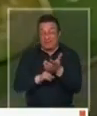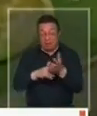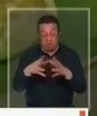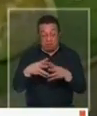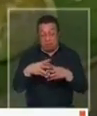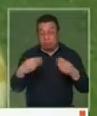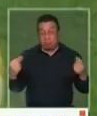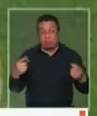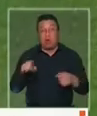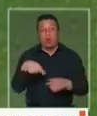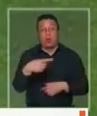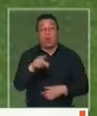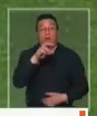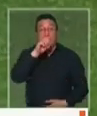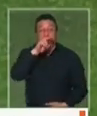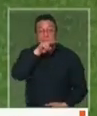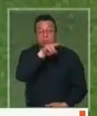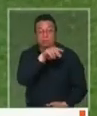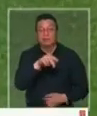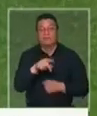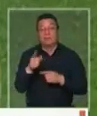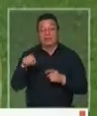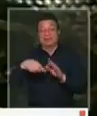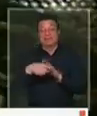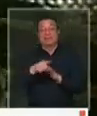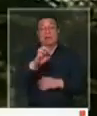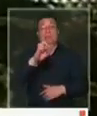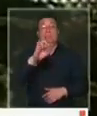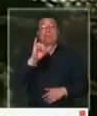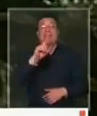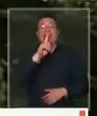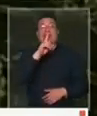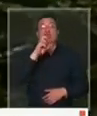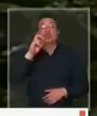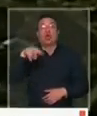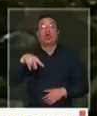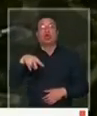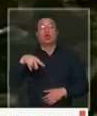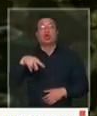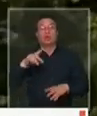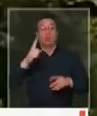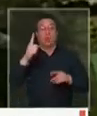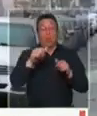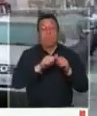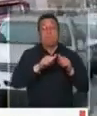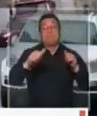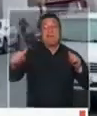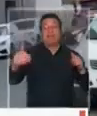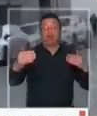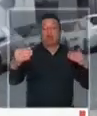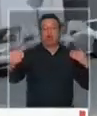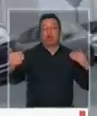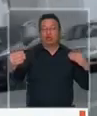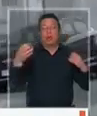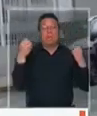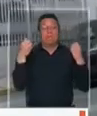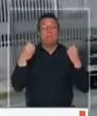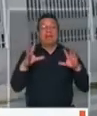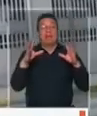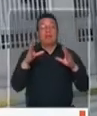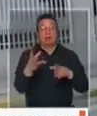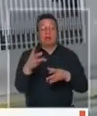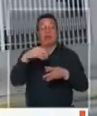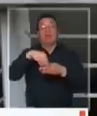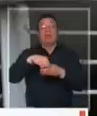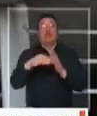todavía ningún rastro ni pista. Una serpiente pitón, aparentemente de 1 metro de longitud, perdida al interior de